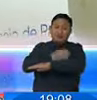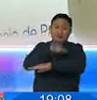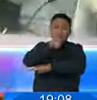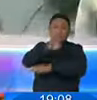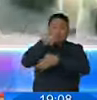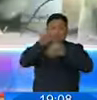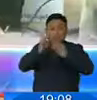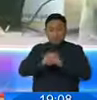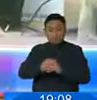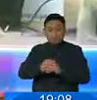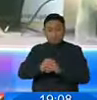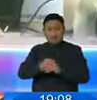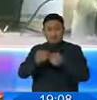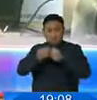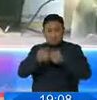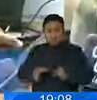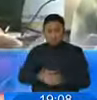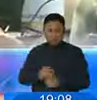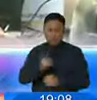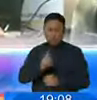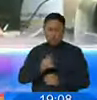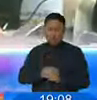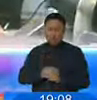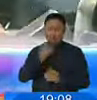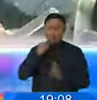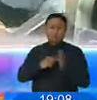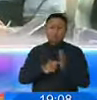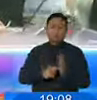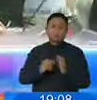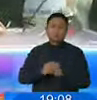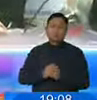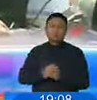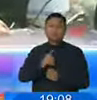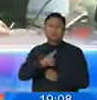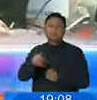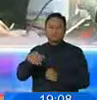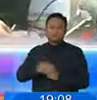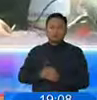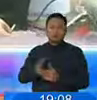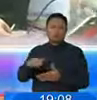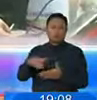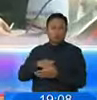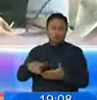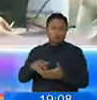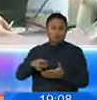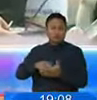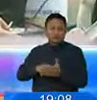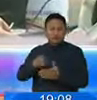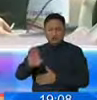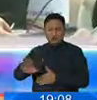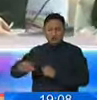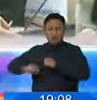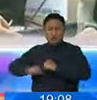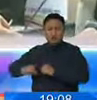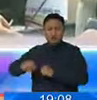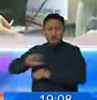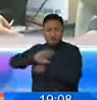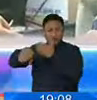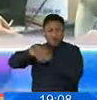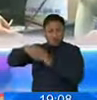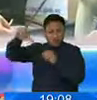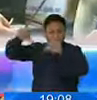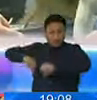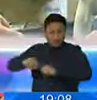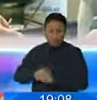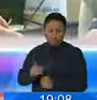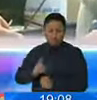por qué. Bajo ningún punto de vista, el hecho de que se tenga cuestionamiento no significa que todos los actos no hayan sido adecuados. Y además la